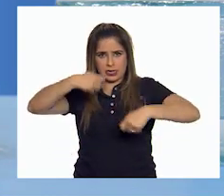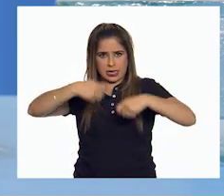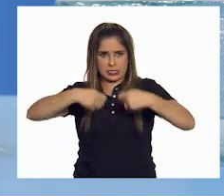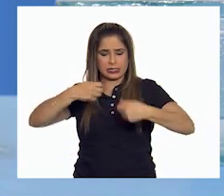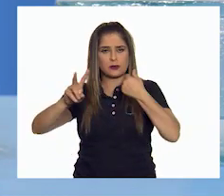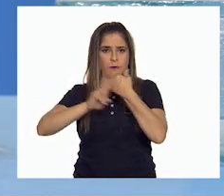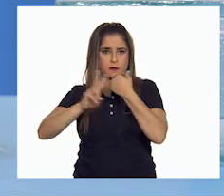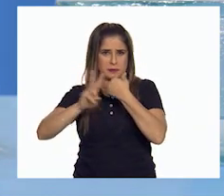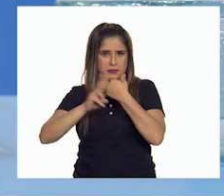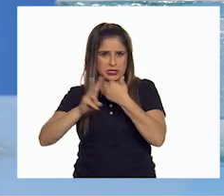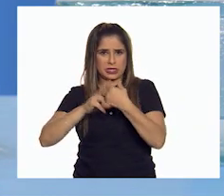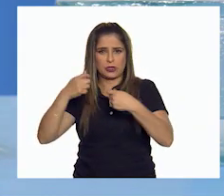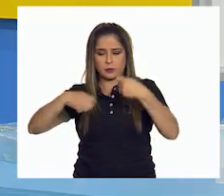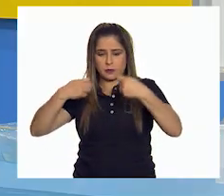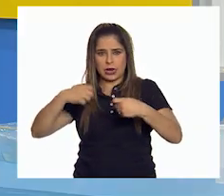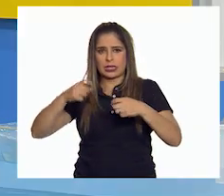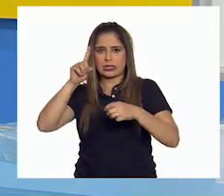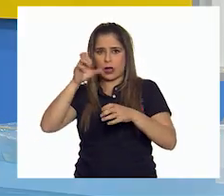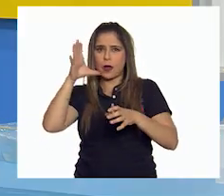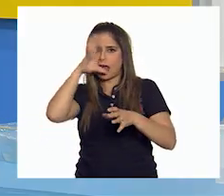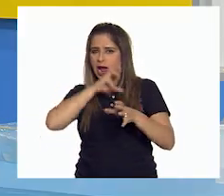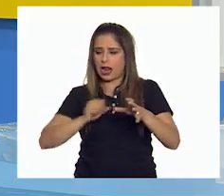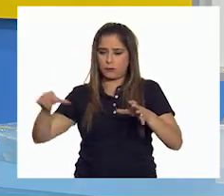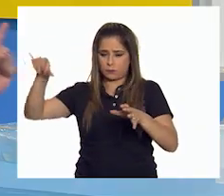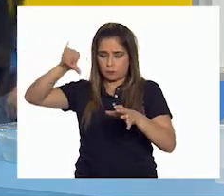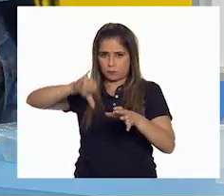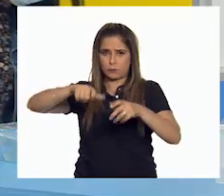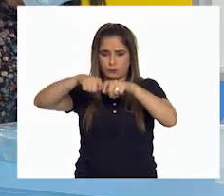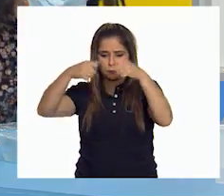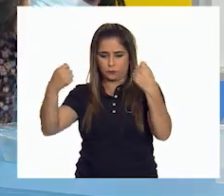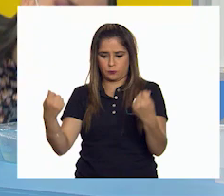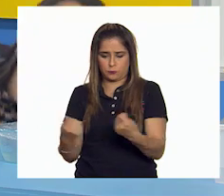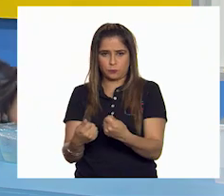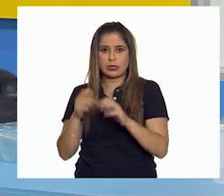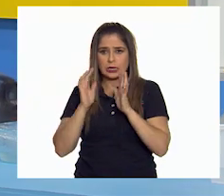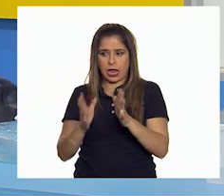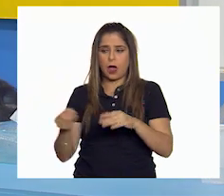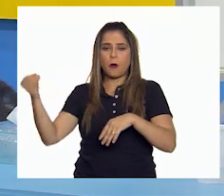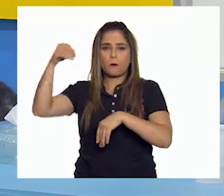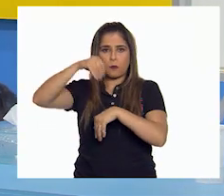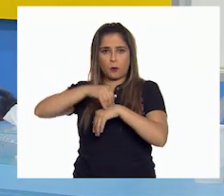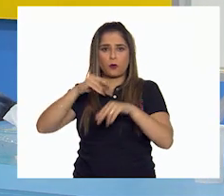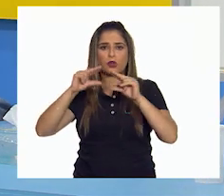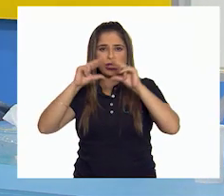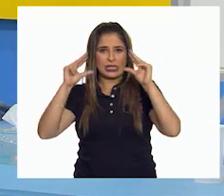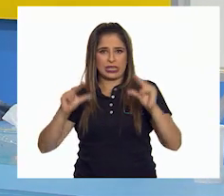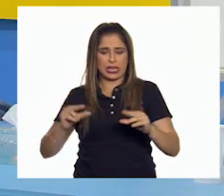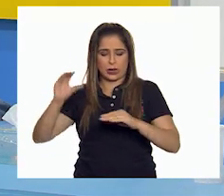vidrio transparente. Bueno. Le vamos a poner un poco de hielo que tenemos aquí